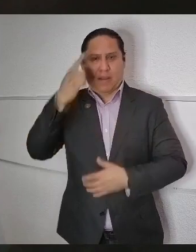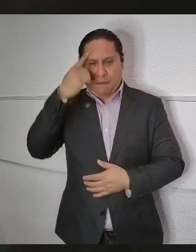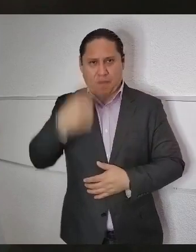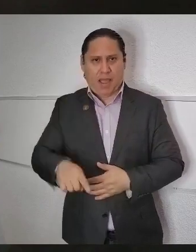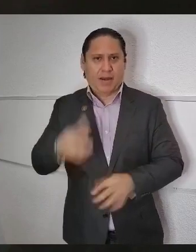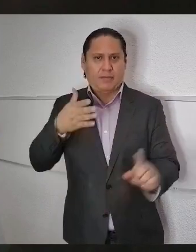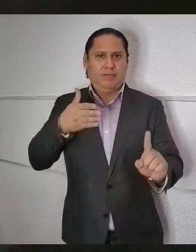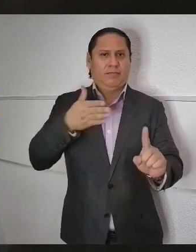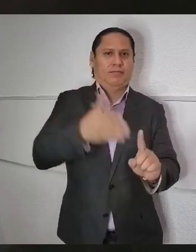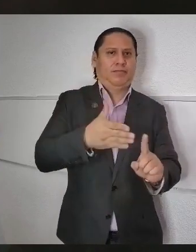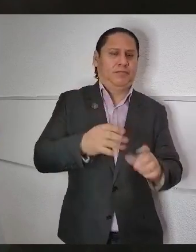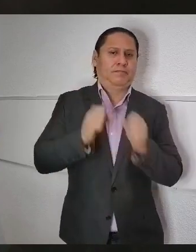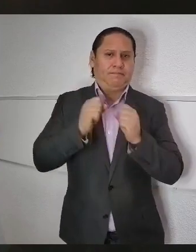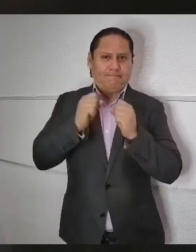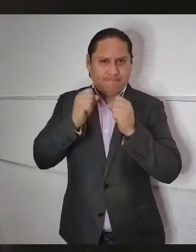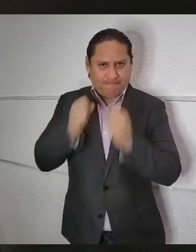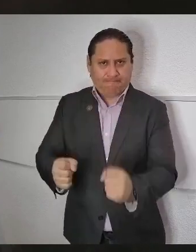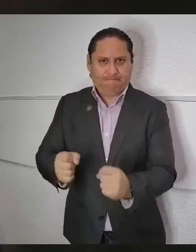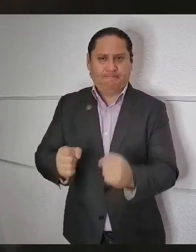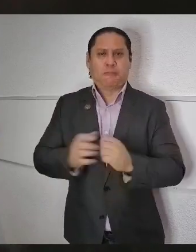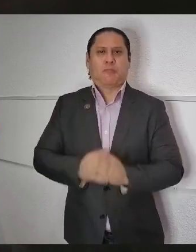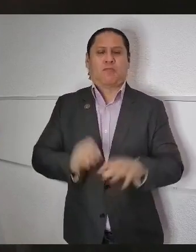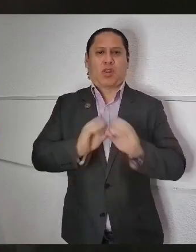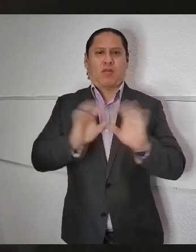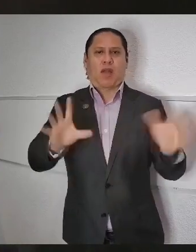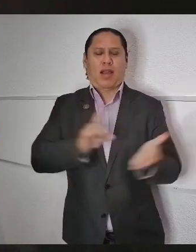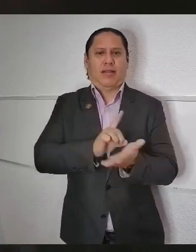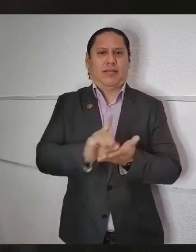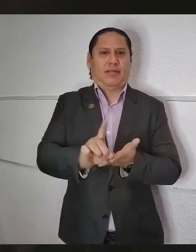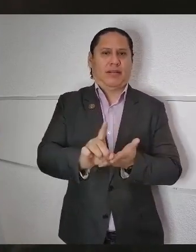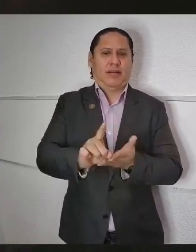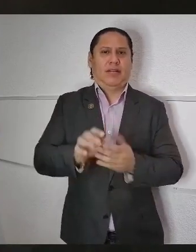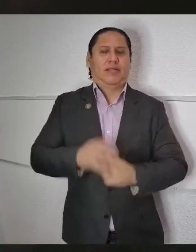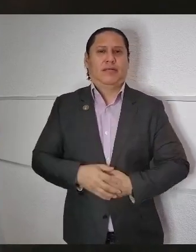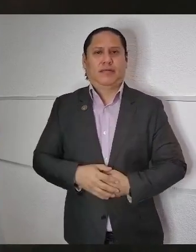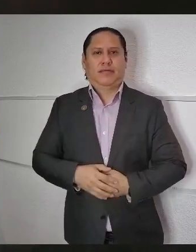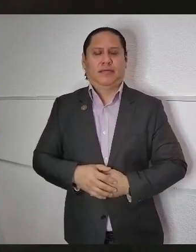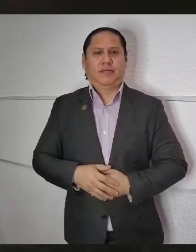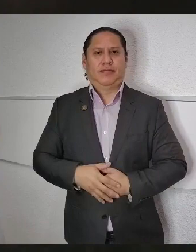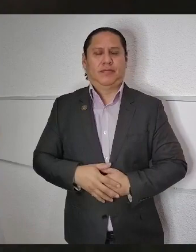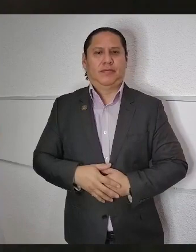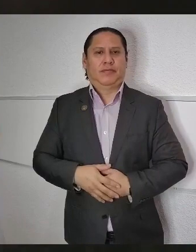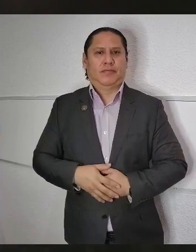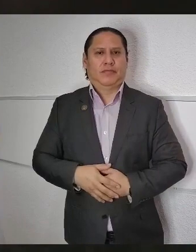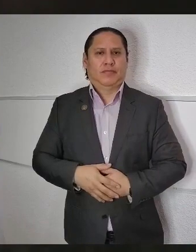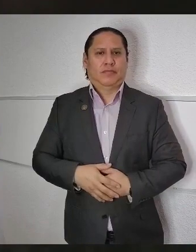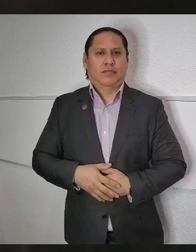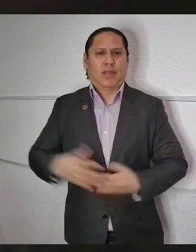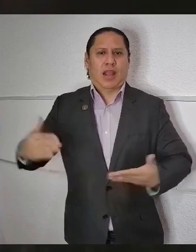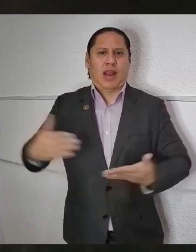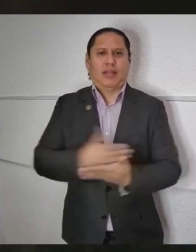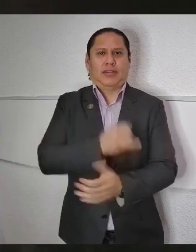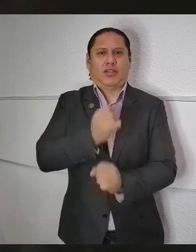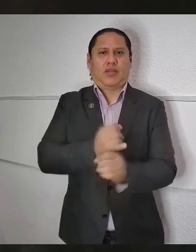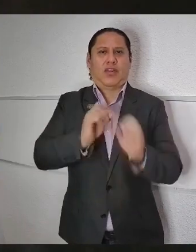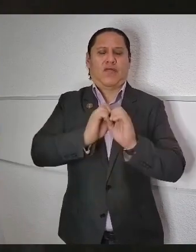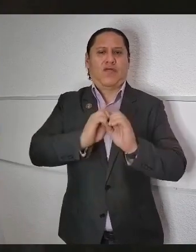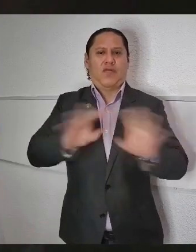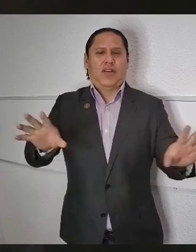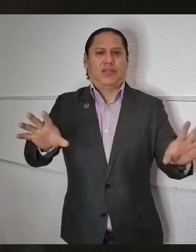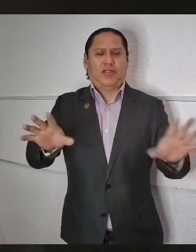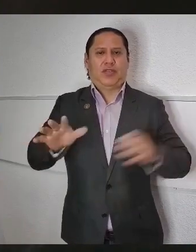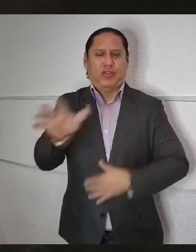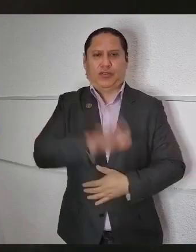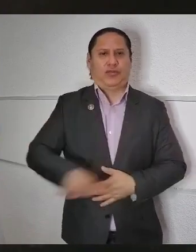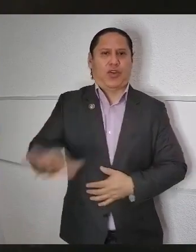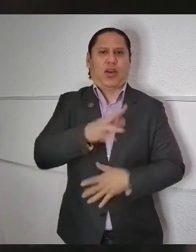propósito de garantizar la transparencia y el derecho a, y el derecho de acceso a la información pública a